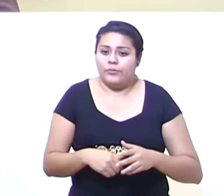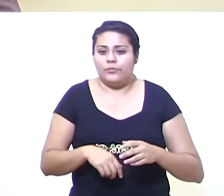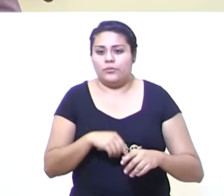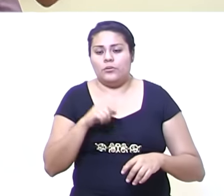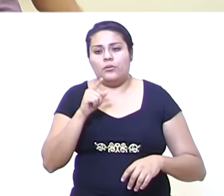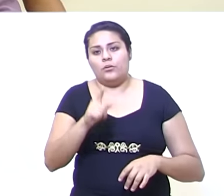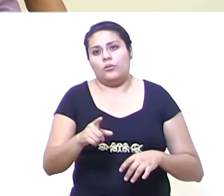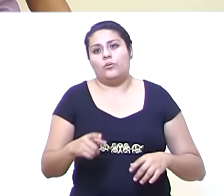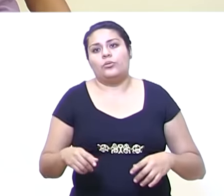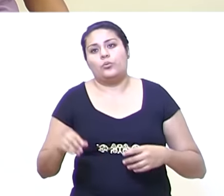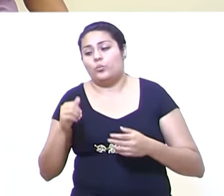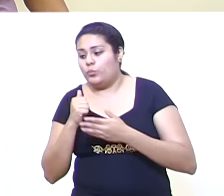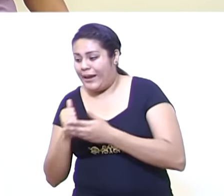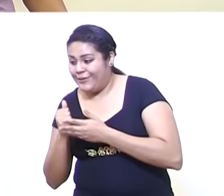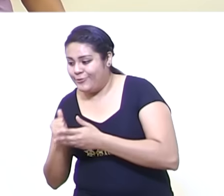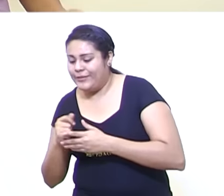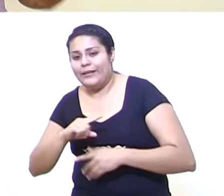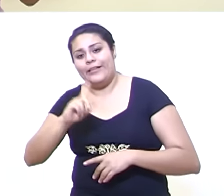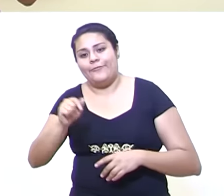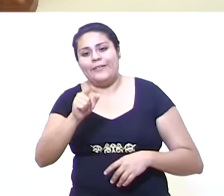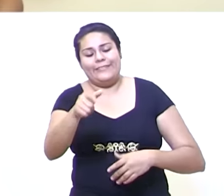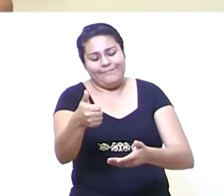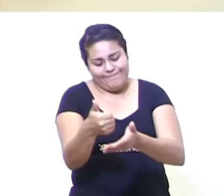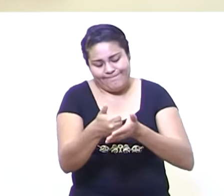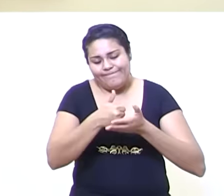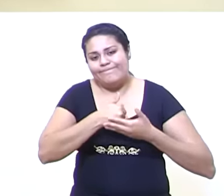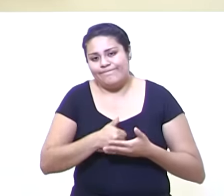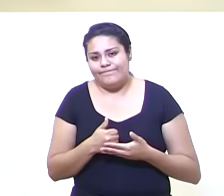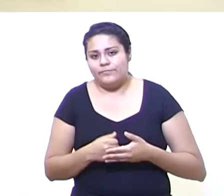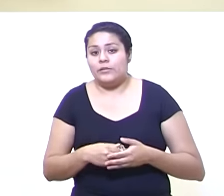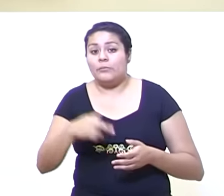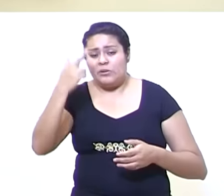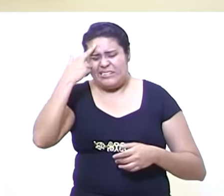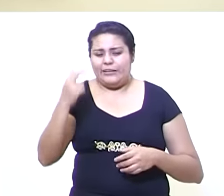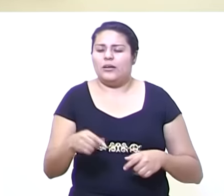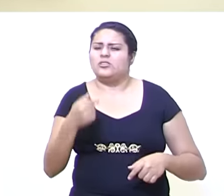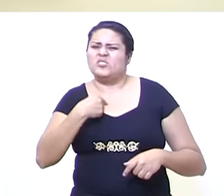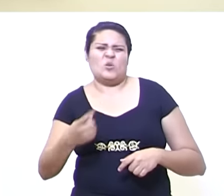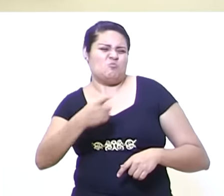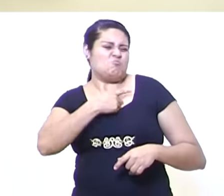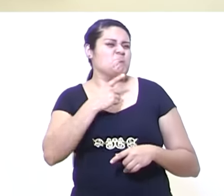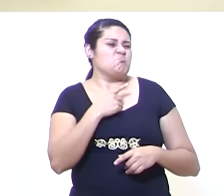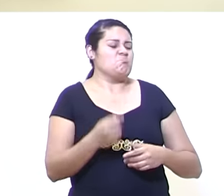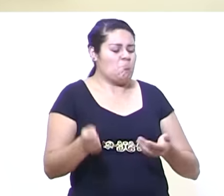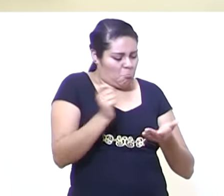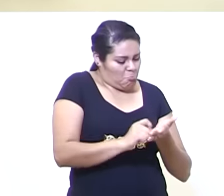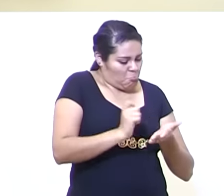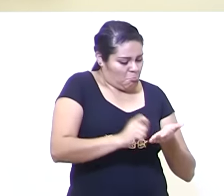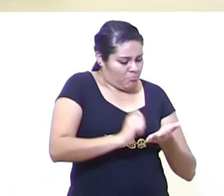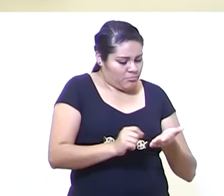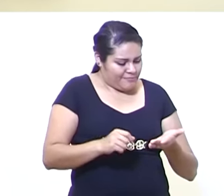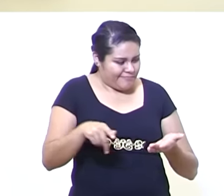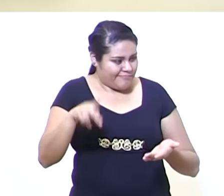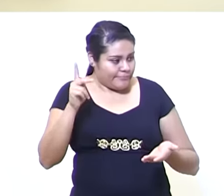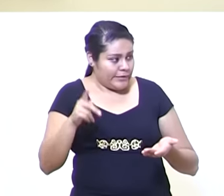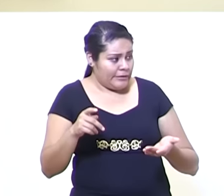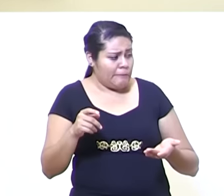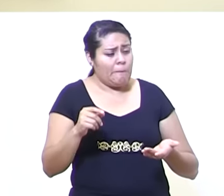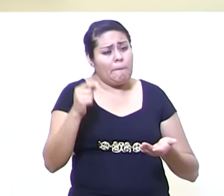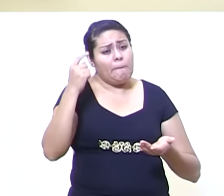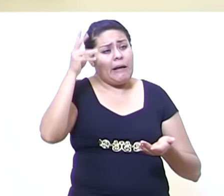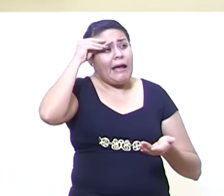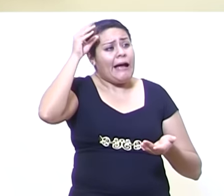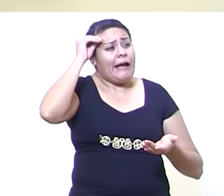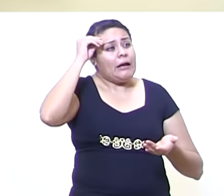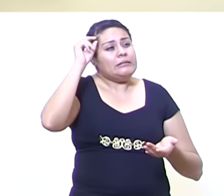tú de los demás. Si trabajamos de forma individual, podríamos aprender muy